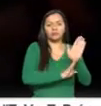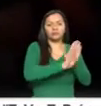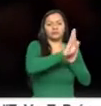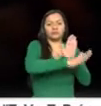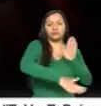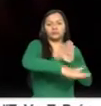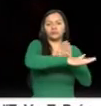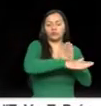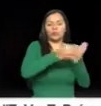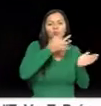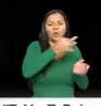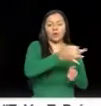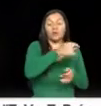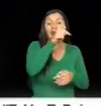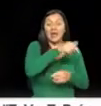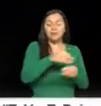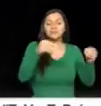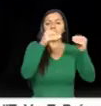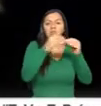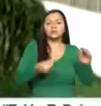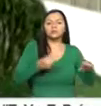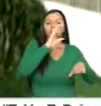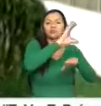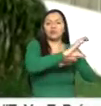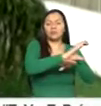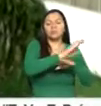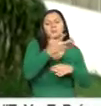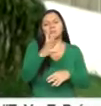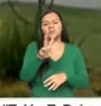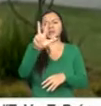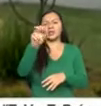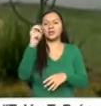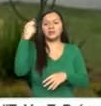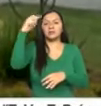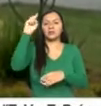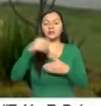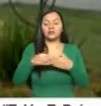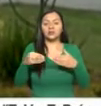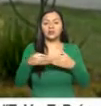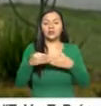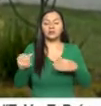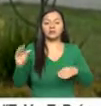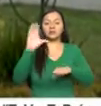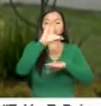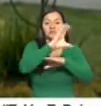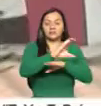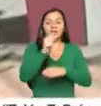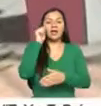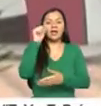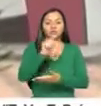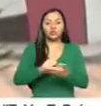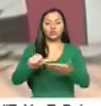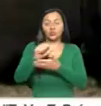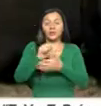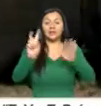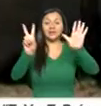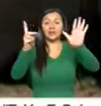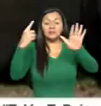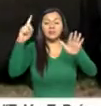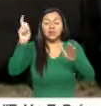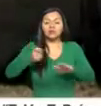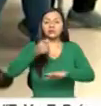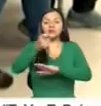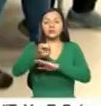desarrollo local. En este sentido, se han anticipado alrededor de 30 millones de dólares a la SUAI, de los cuales 7 millones se